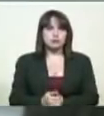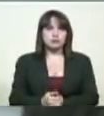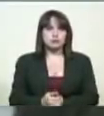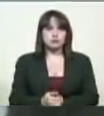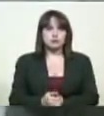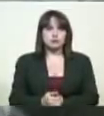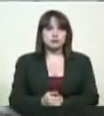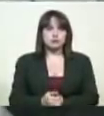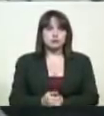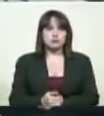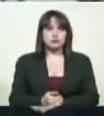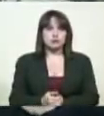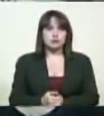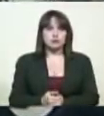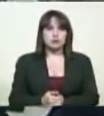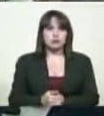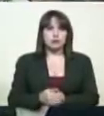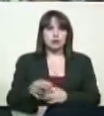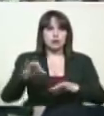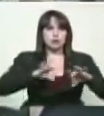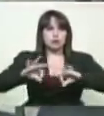vamos a prepararlo